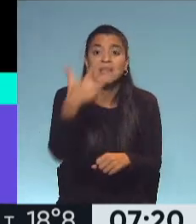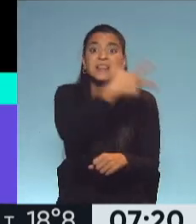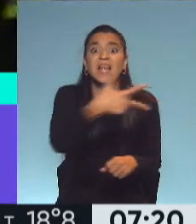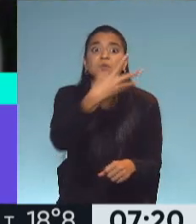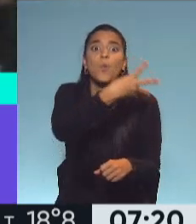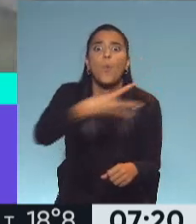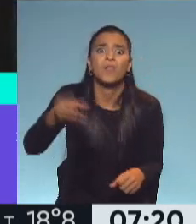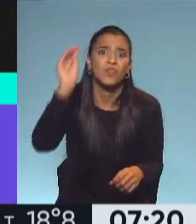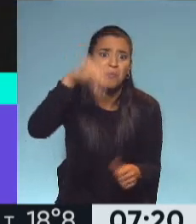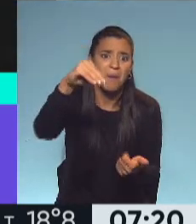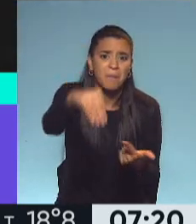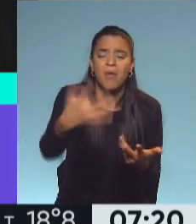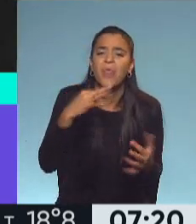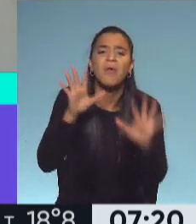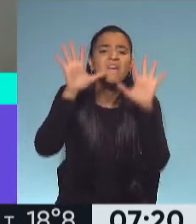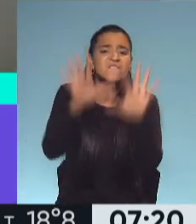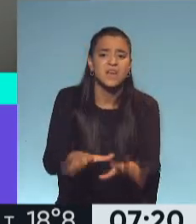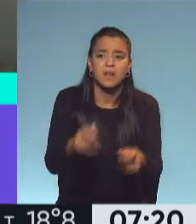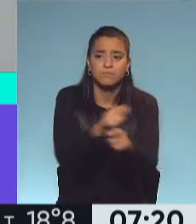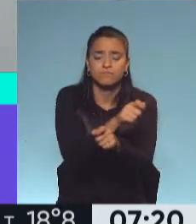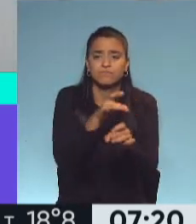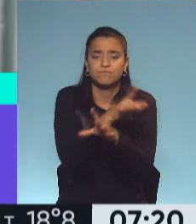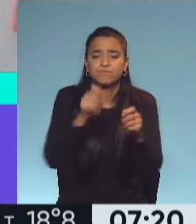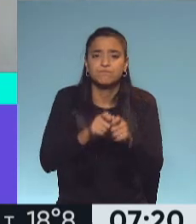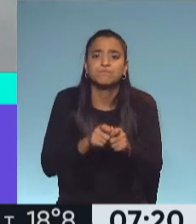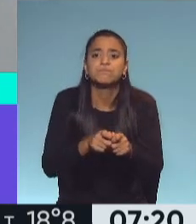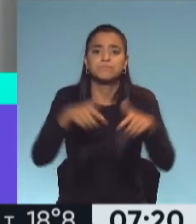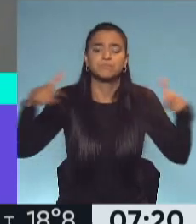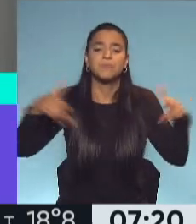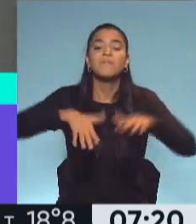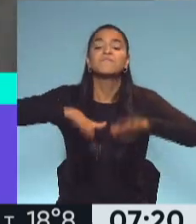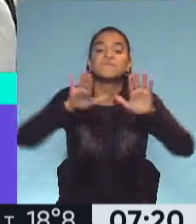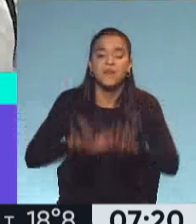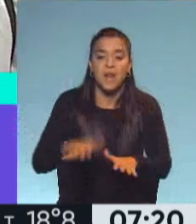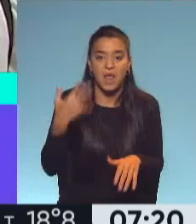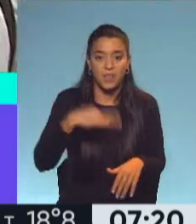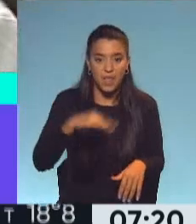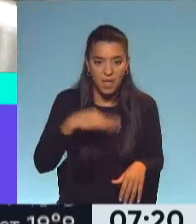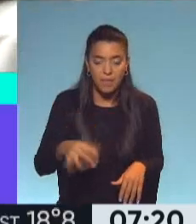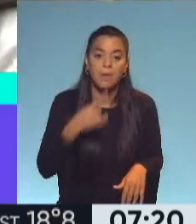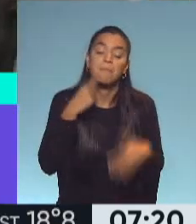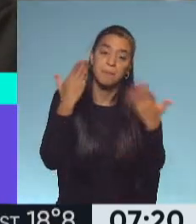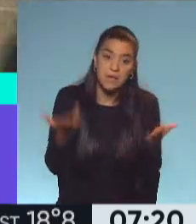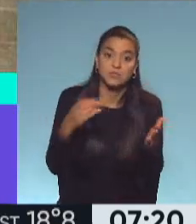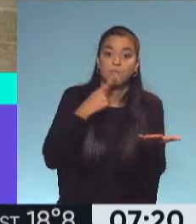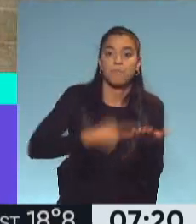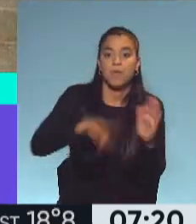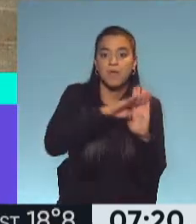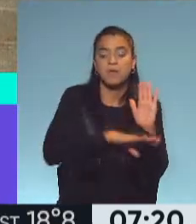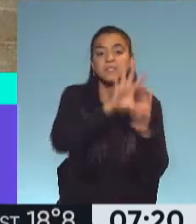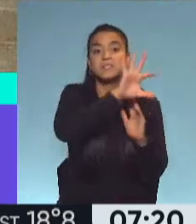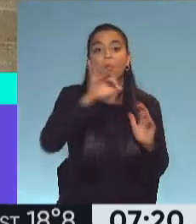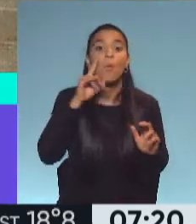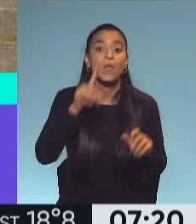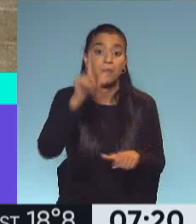que eso. Entonces hay que frenar la tendencia de ascenso, hay que comenzar a frenarlo y empezar a descender, y para eso están medidas. Con 50.000